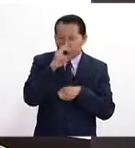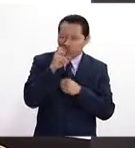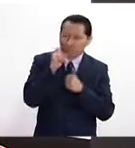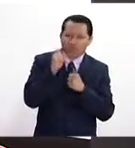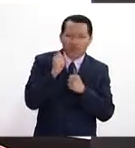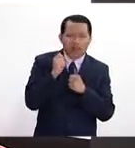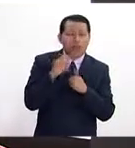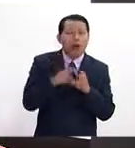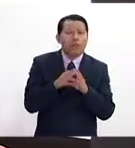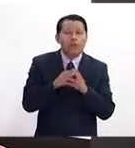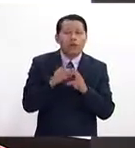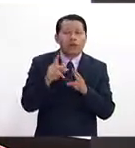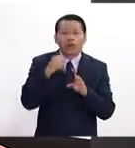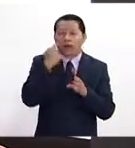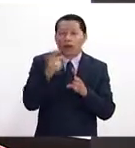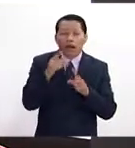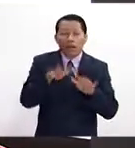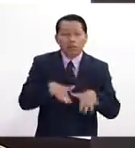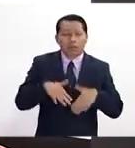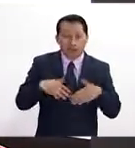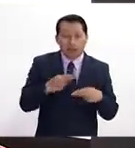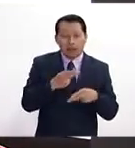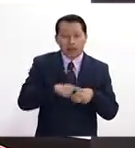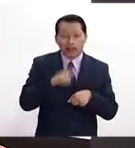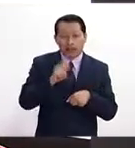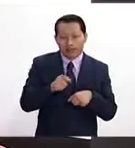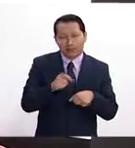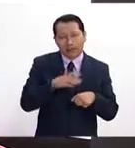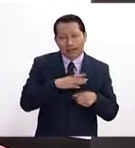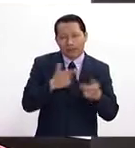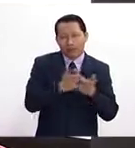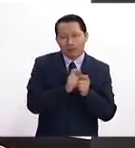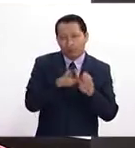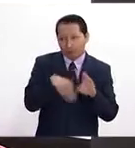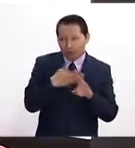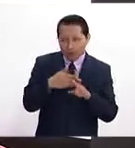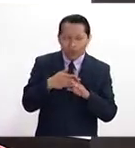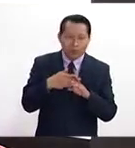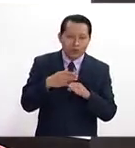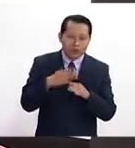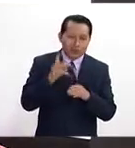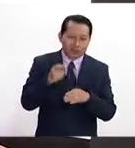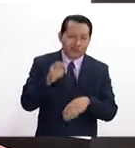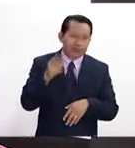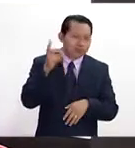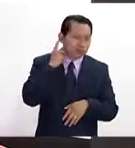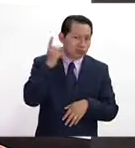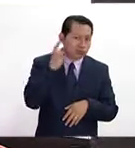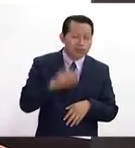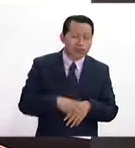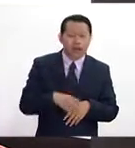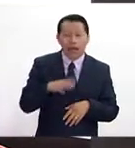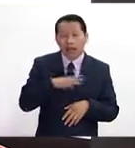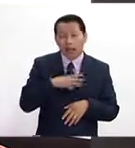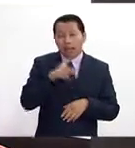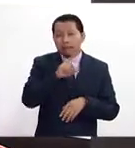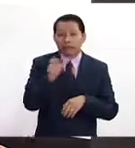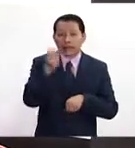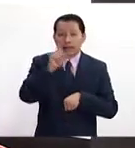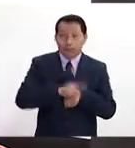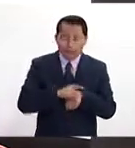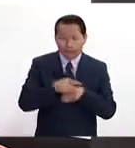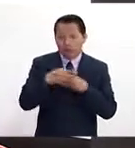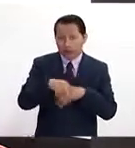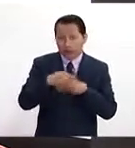términos de la Asamblea Nacional, que hay que recordar, por supuesto, es la oposición, el Parlamento. Entonces llevamos 100 días de protestas